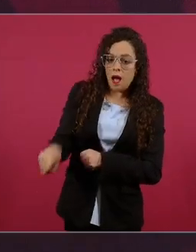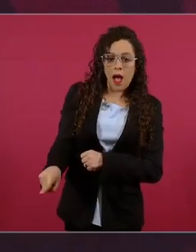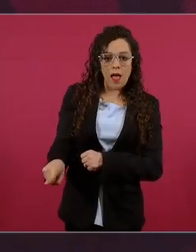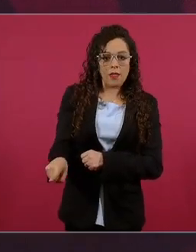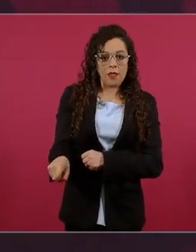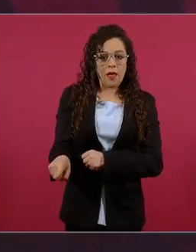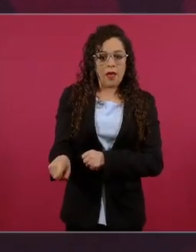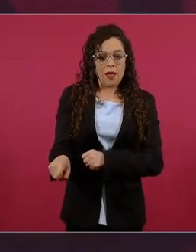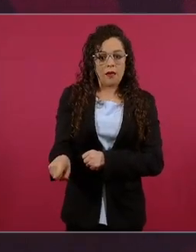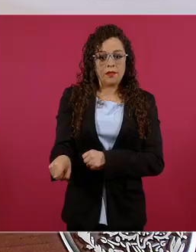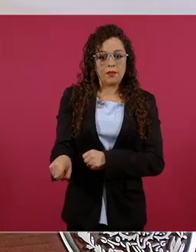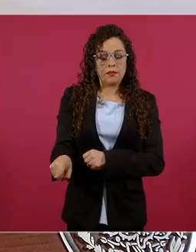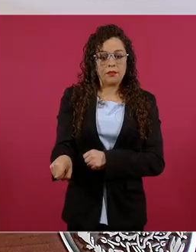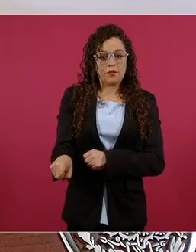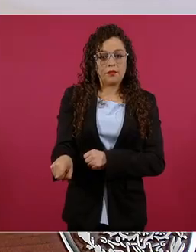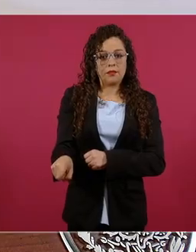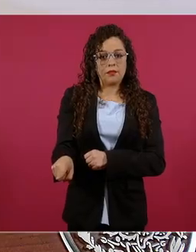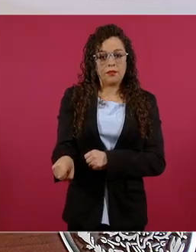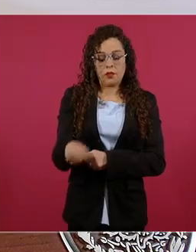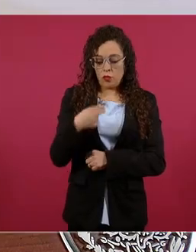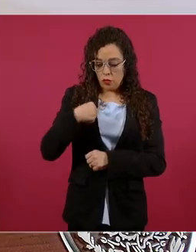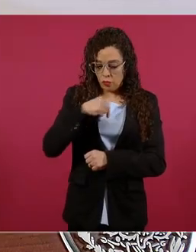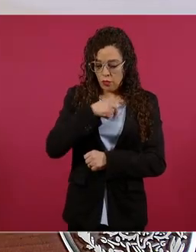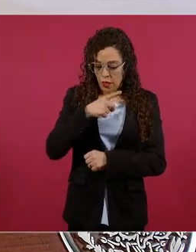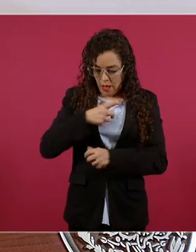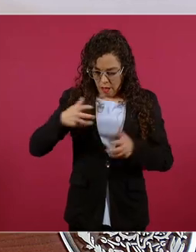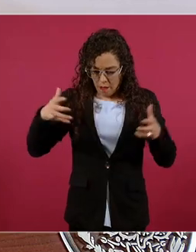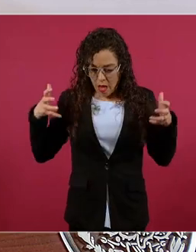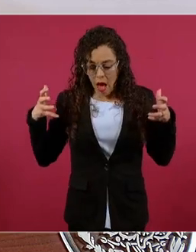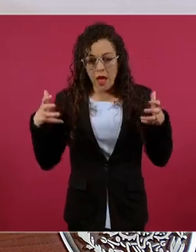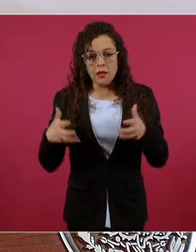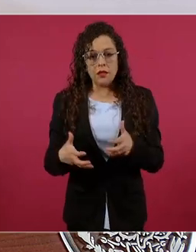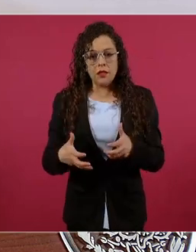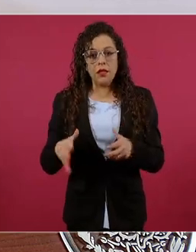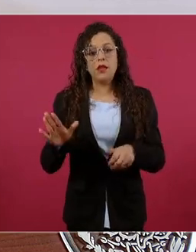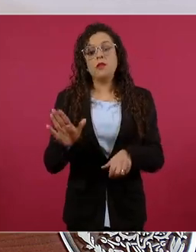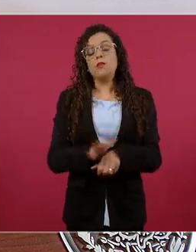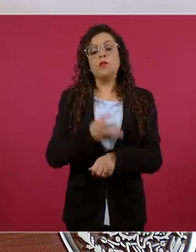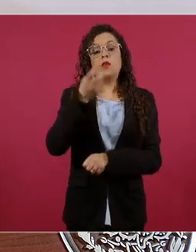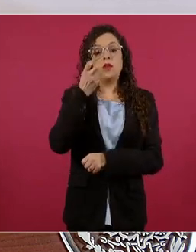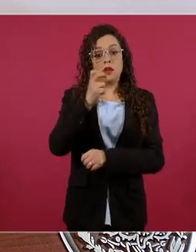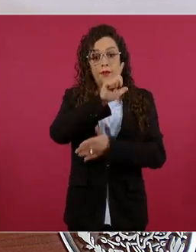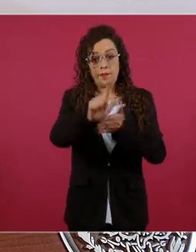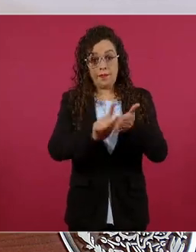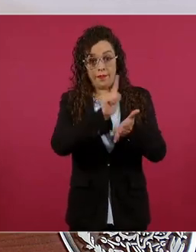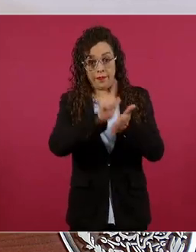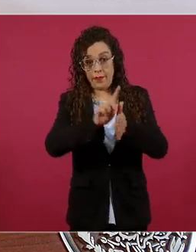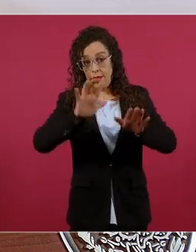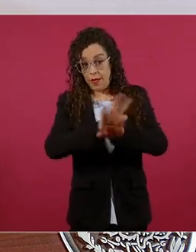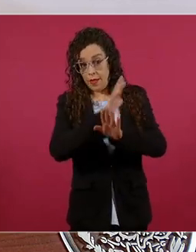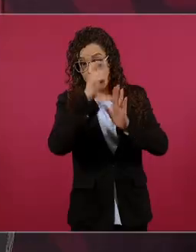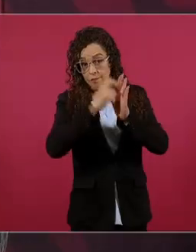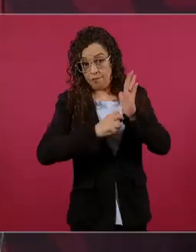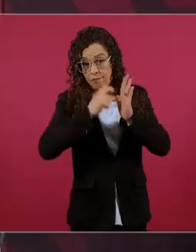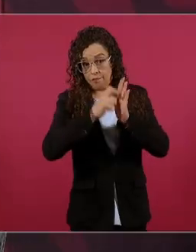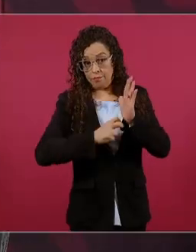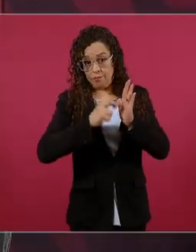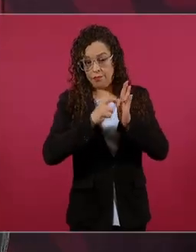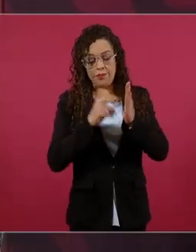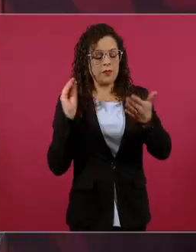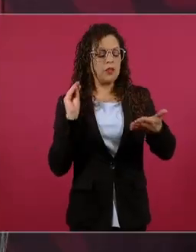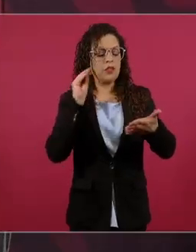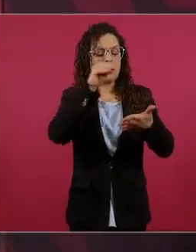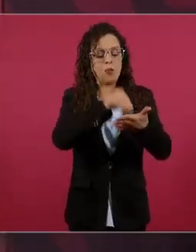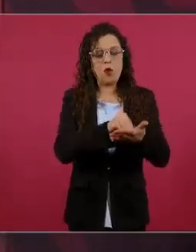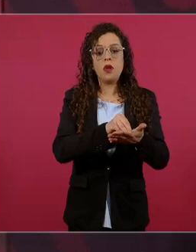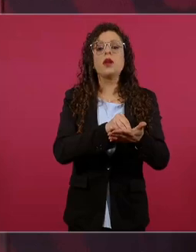y lo que se va a hacer con la reforma es que el pueblo va a elegir a los jueces, a los